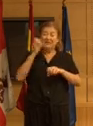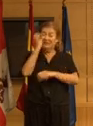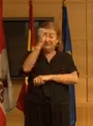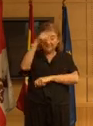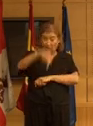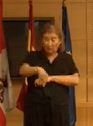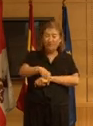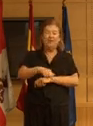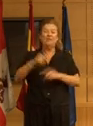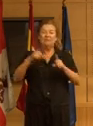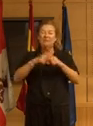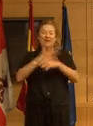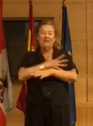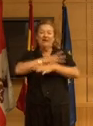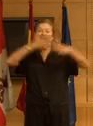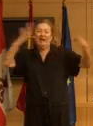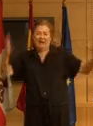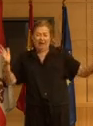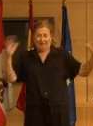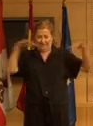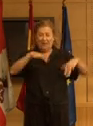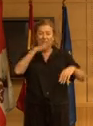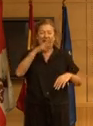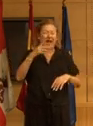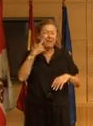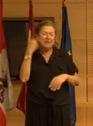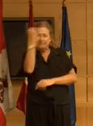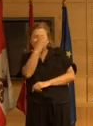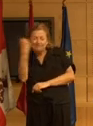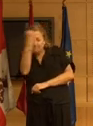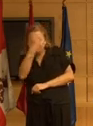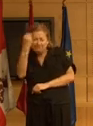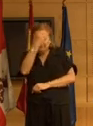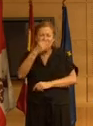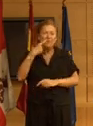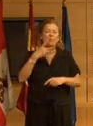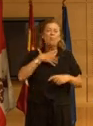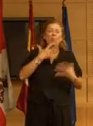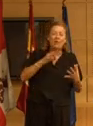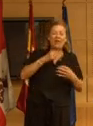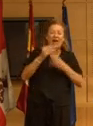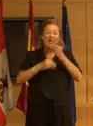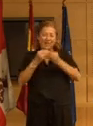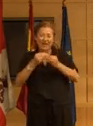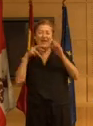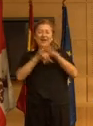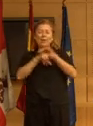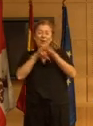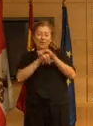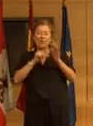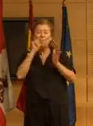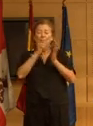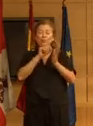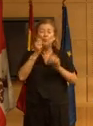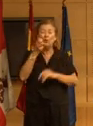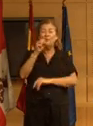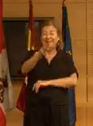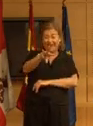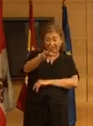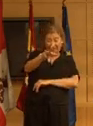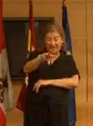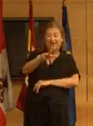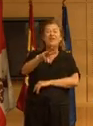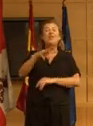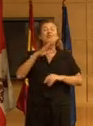una gran oportunidad también para reflexionar sobre la aplicación y regulación establecida en el artículo 13 en el